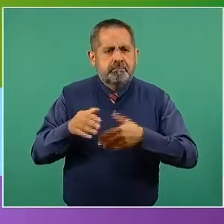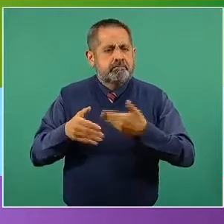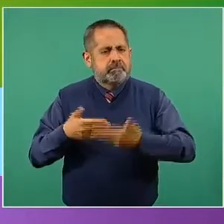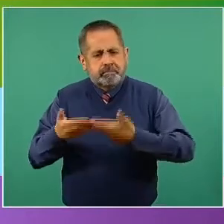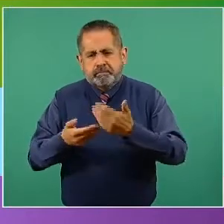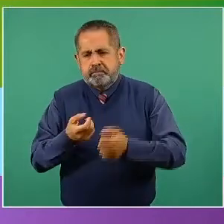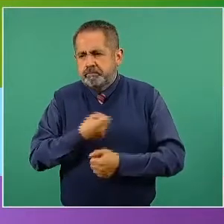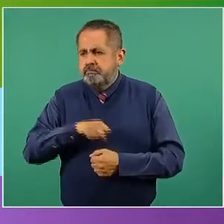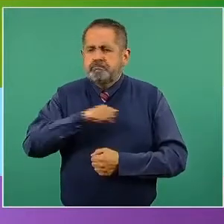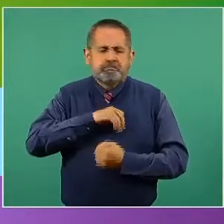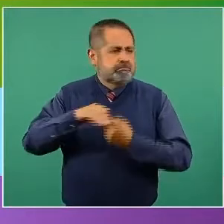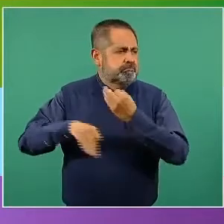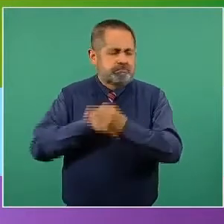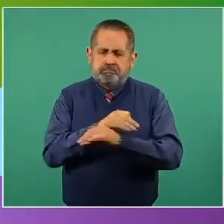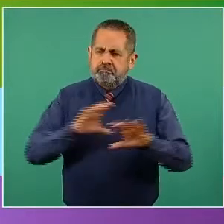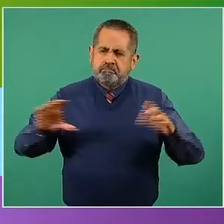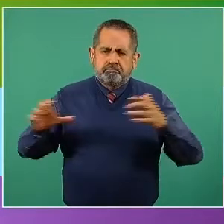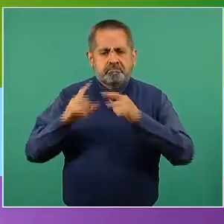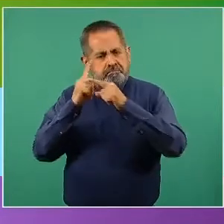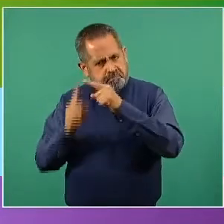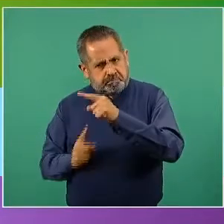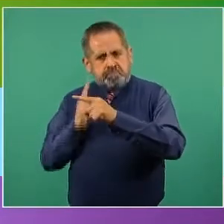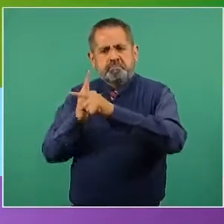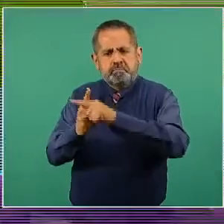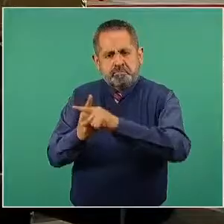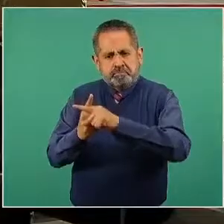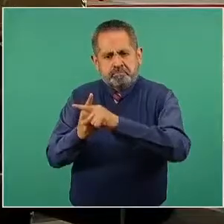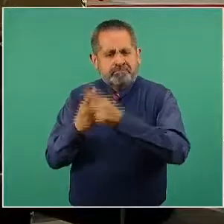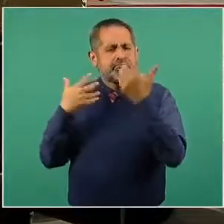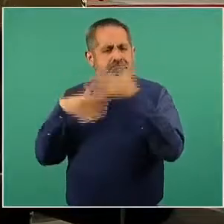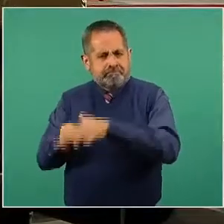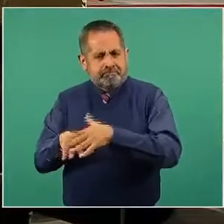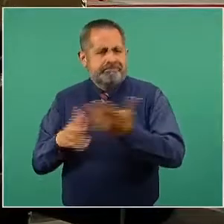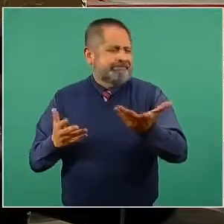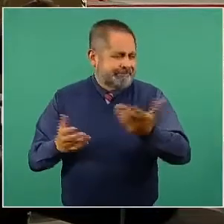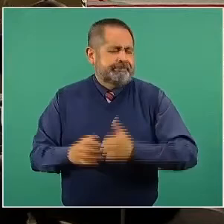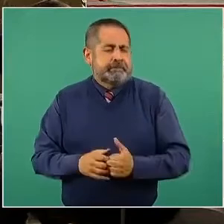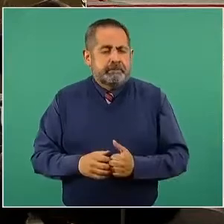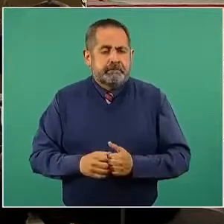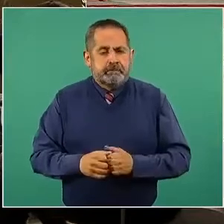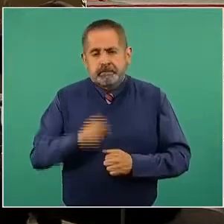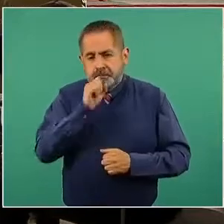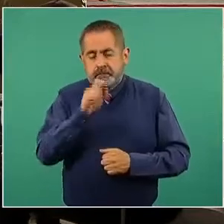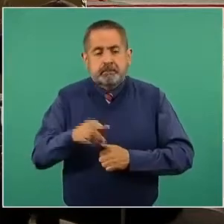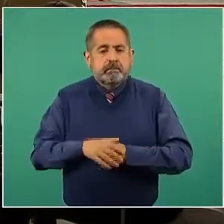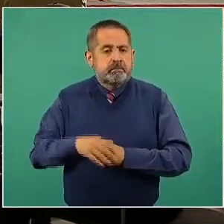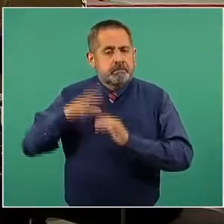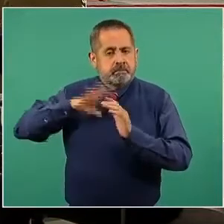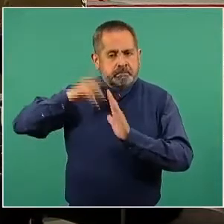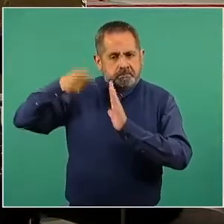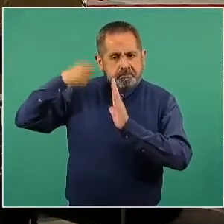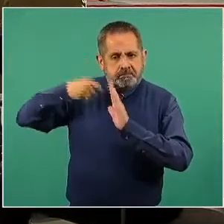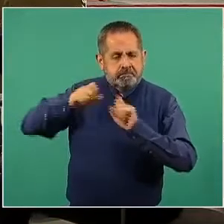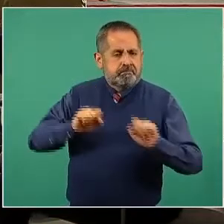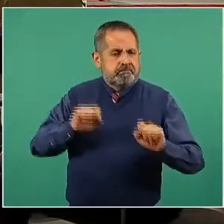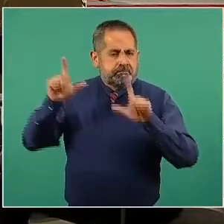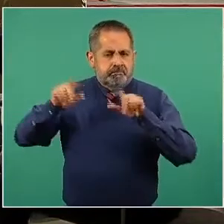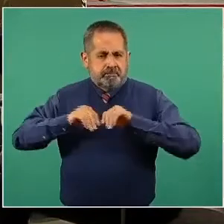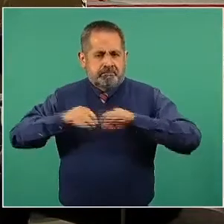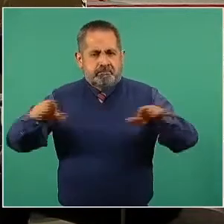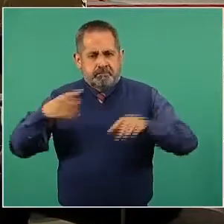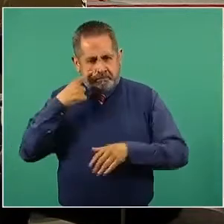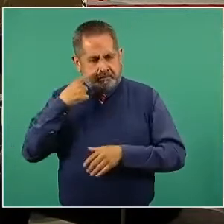y todos y cada uno de los que son parte de la vida nacional. Al respecto tenemos un pequeño video que